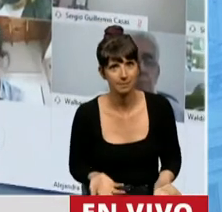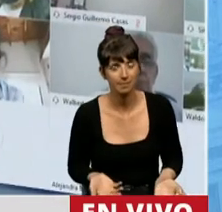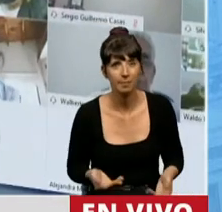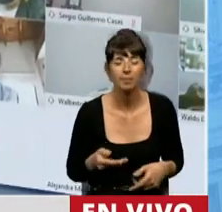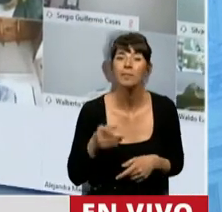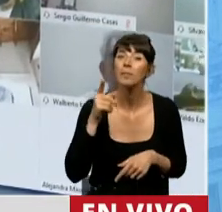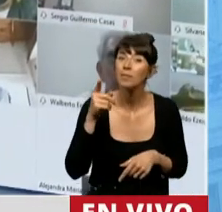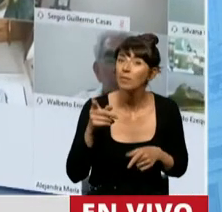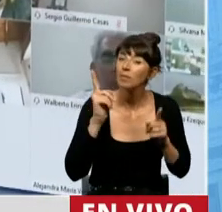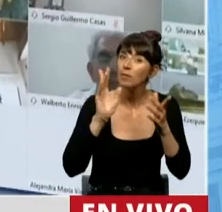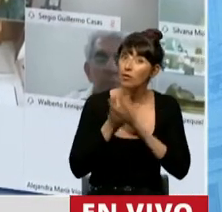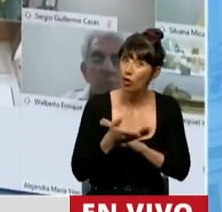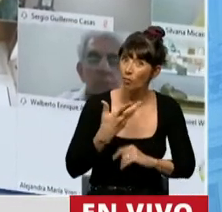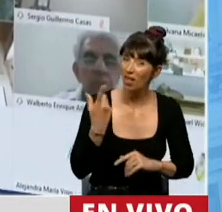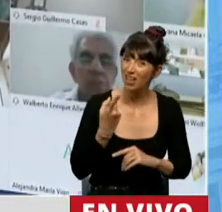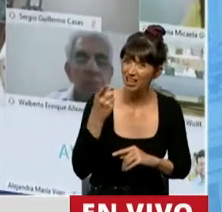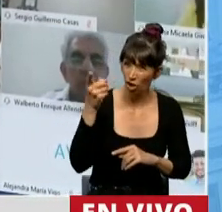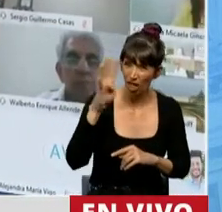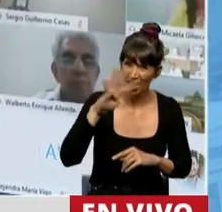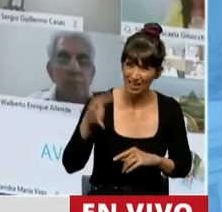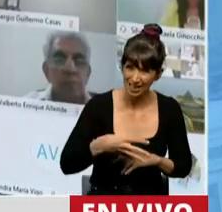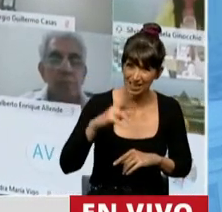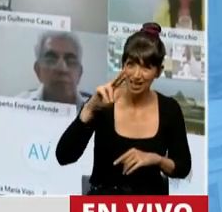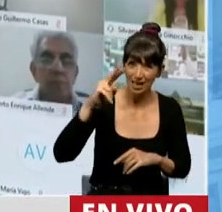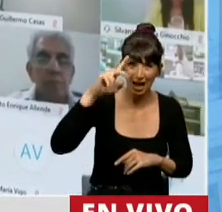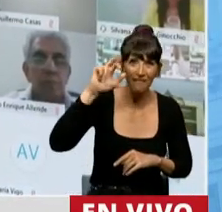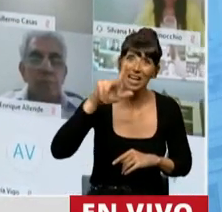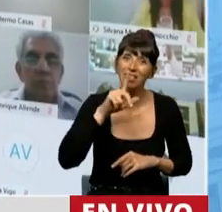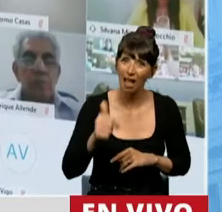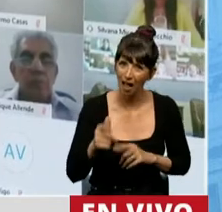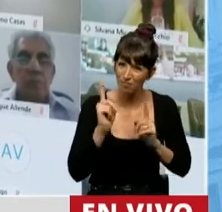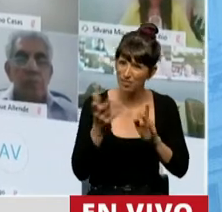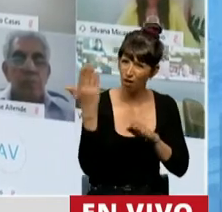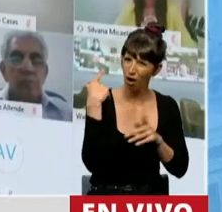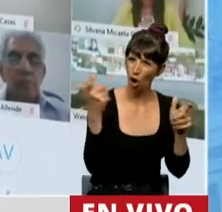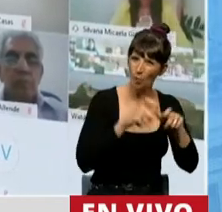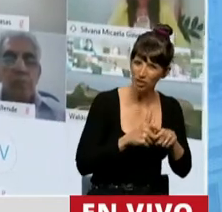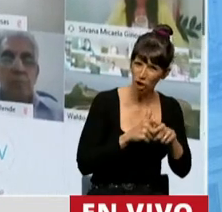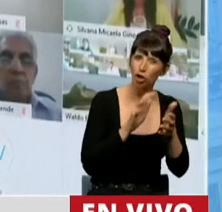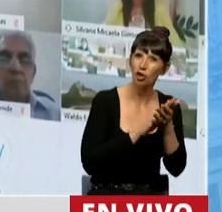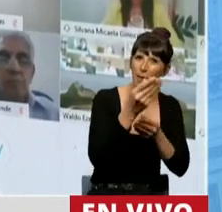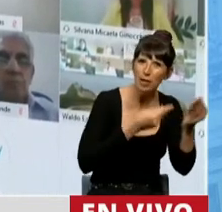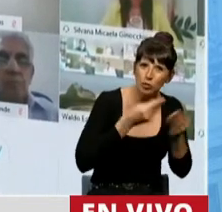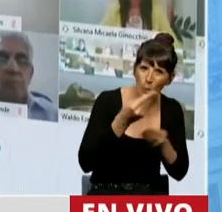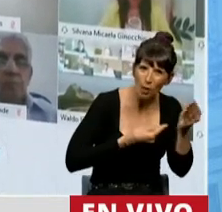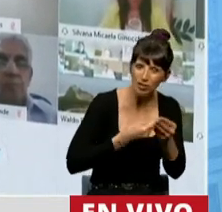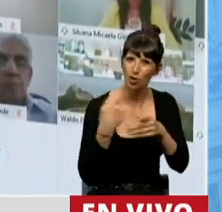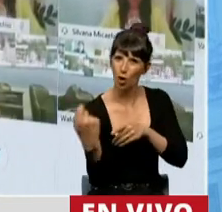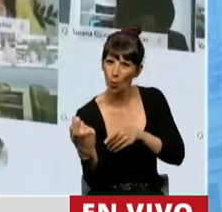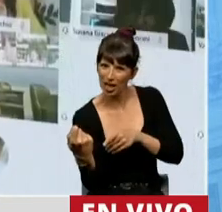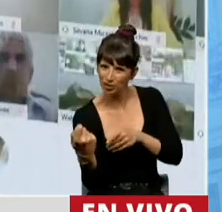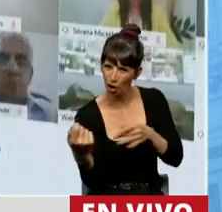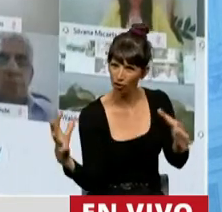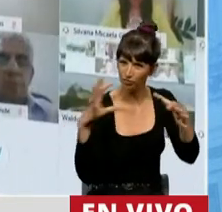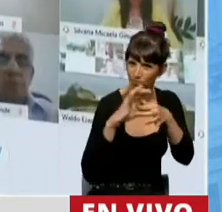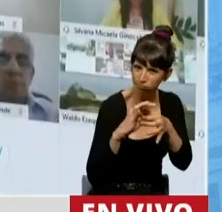dio cuenta la directora ejecutiva de ANSES, Fernanda Raberta, en la Comisión Conjunta de Presupuesto y Previsión Social en la que debatimos